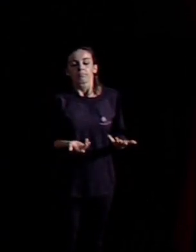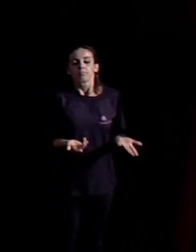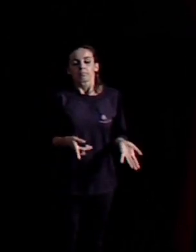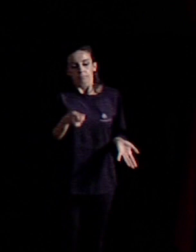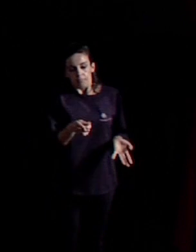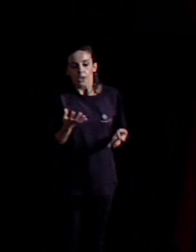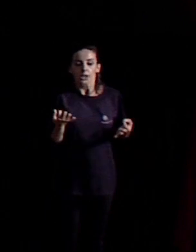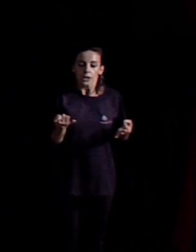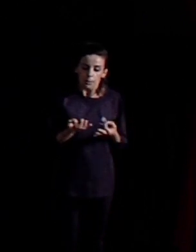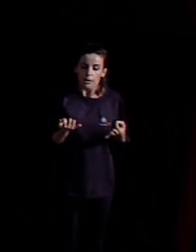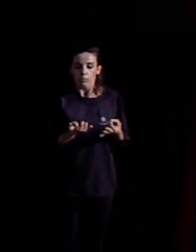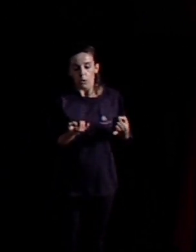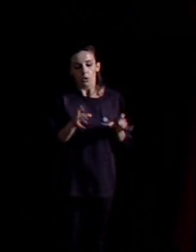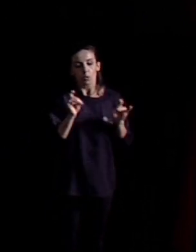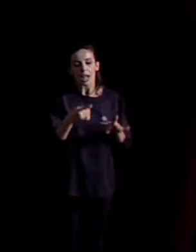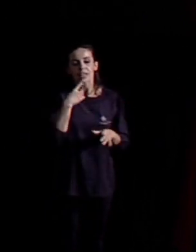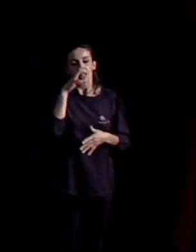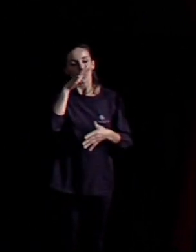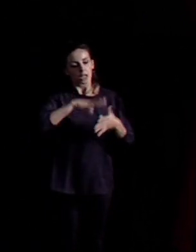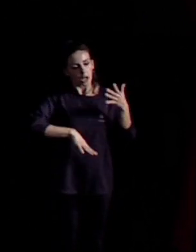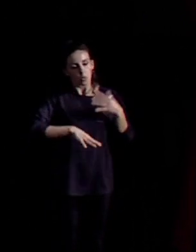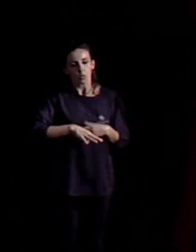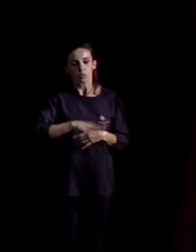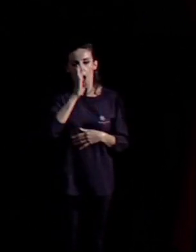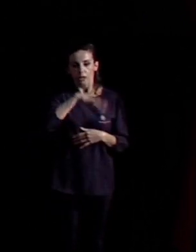eso tendríamos, como dicen en Cataluña, que mirárnoslo.